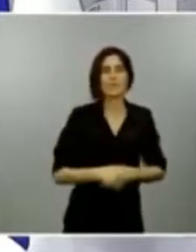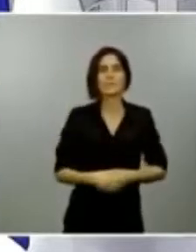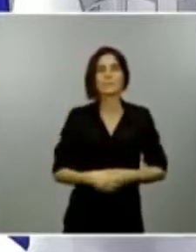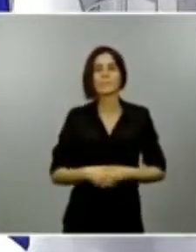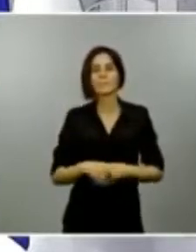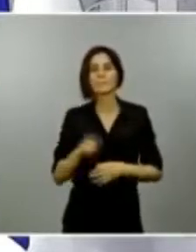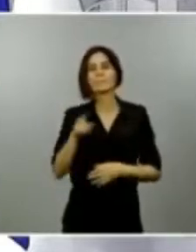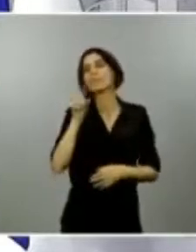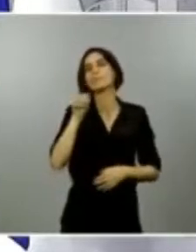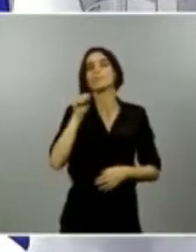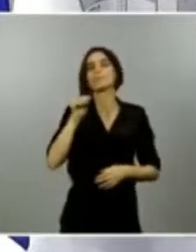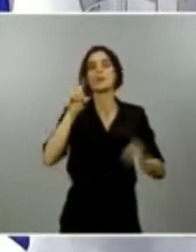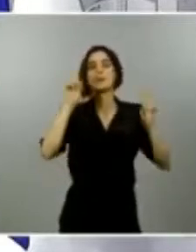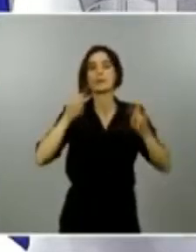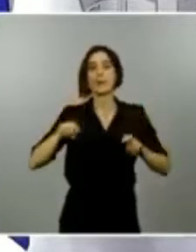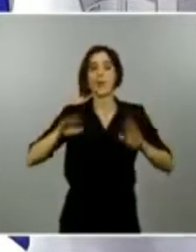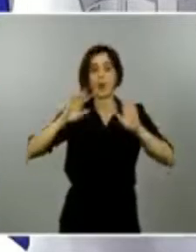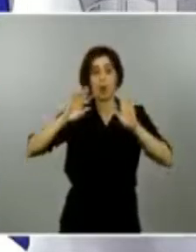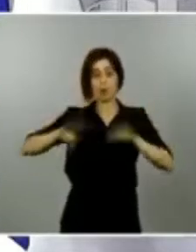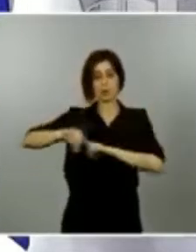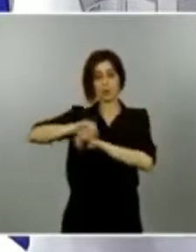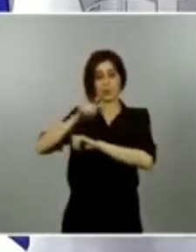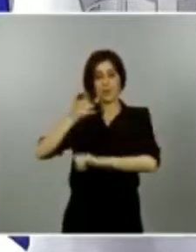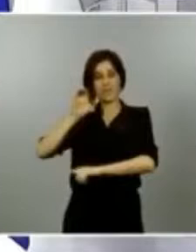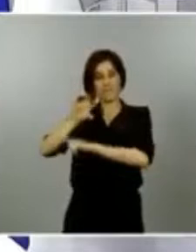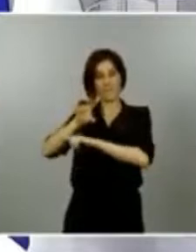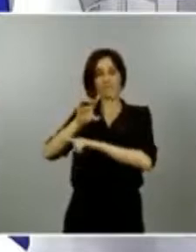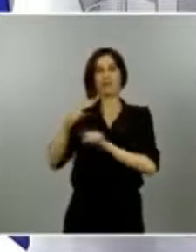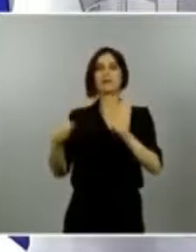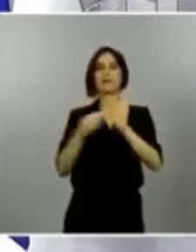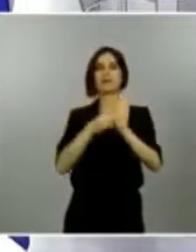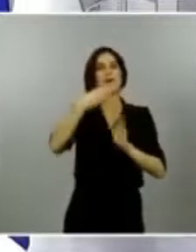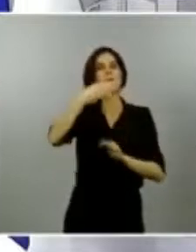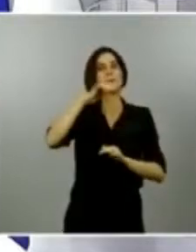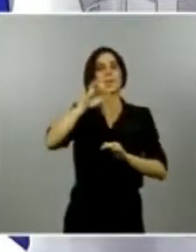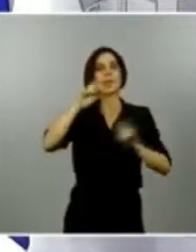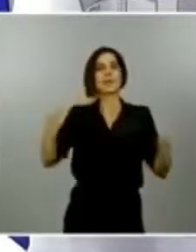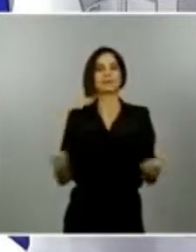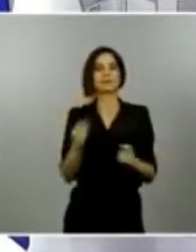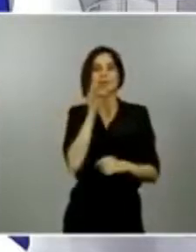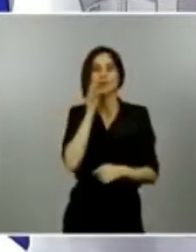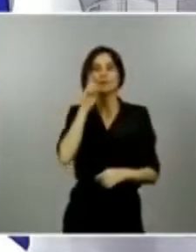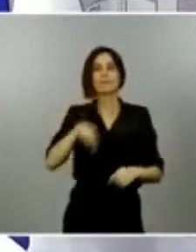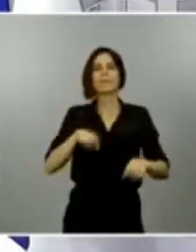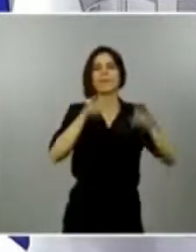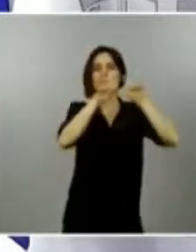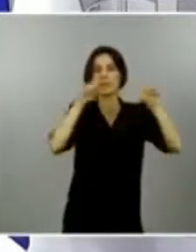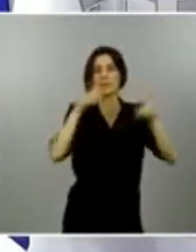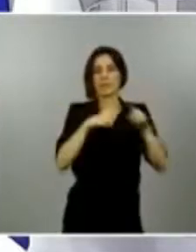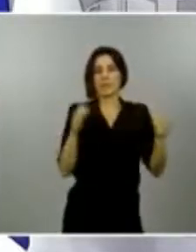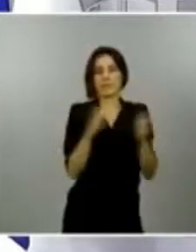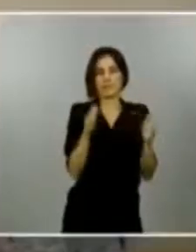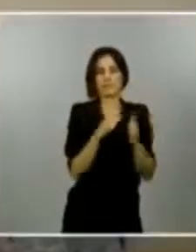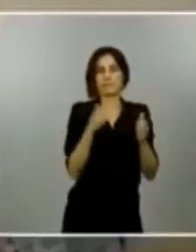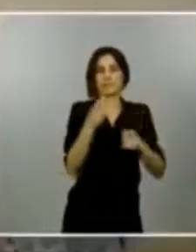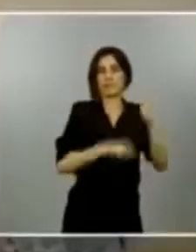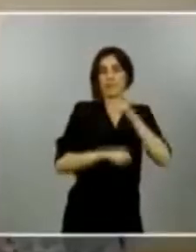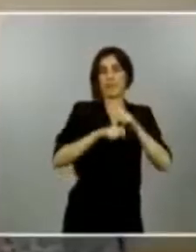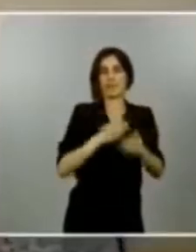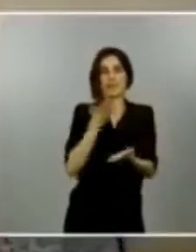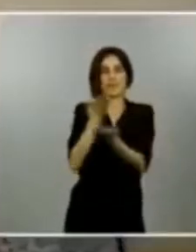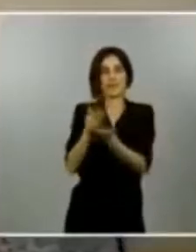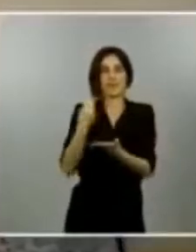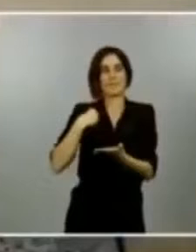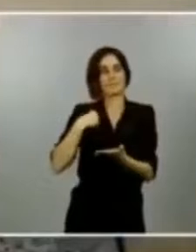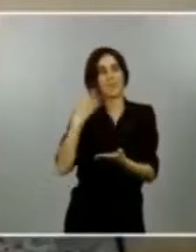plantea que duplique los 100 mil millones como vídeo cepyme y lo de los suertes y lo que dijo el aire de que uno de cada tres